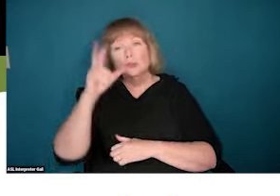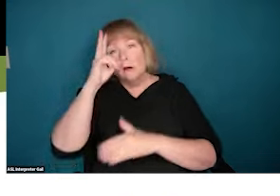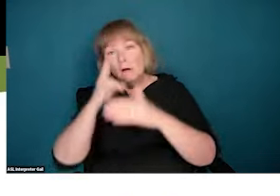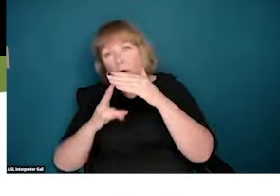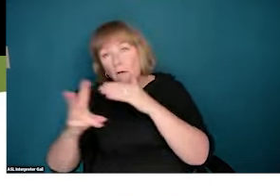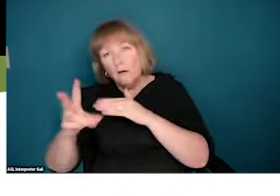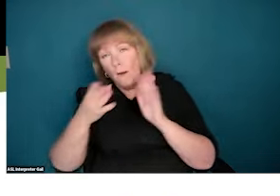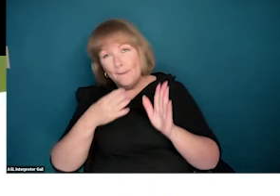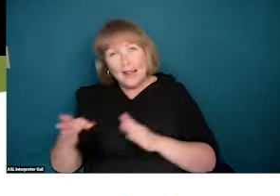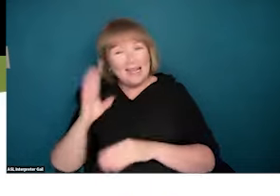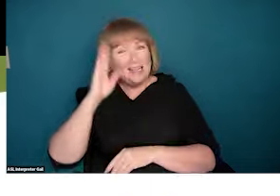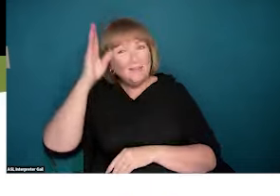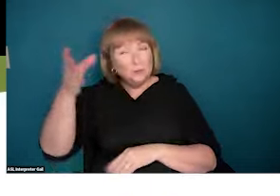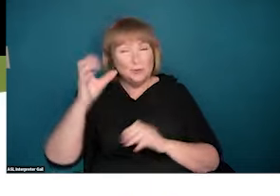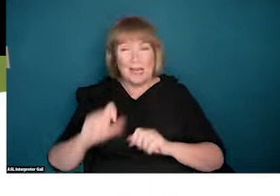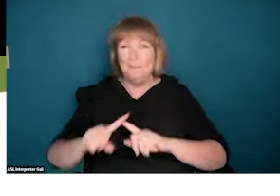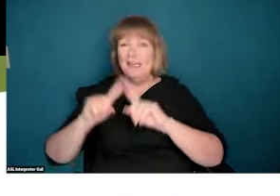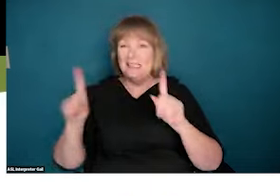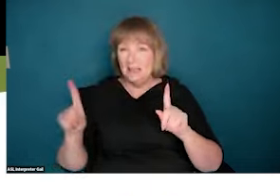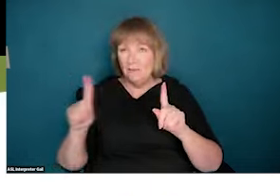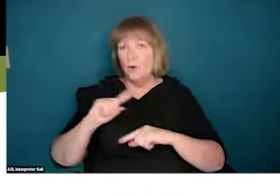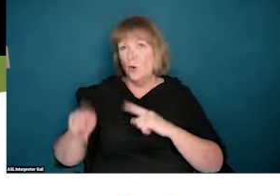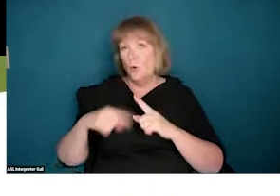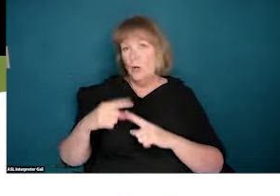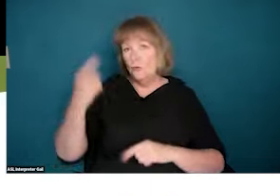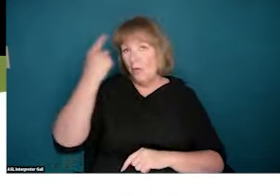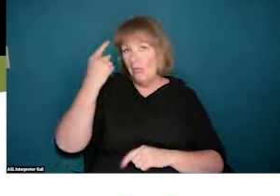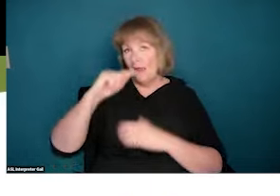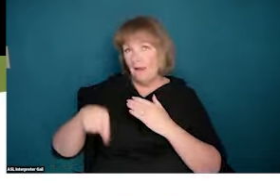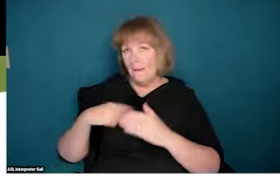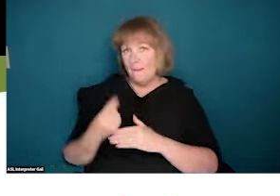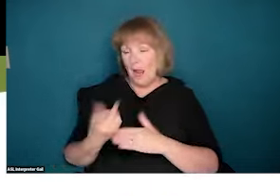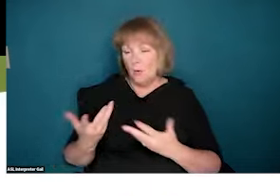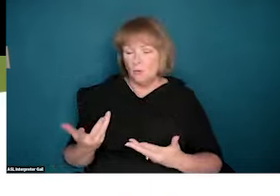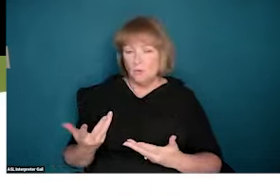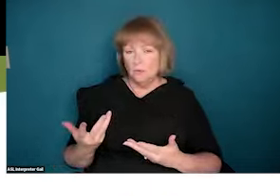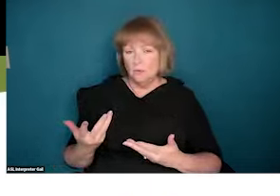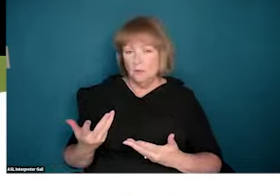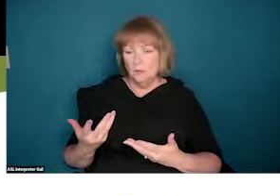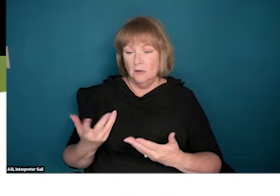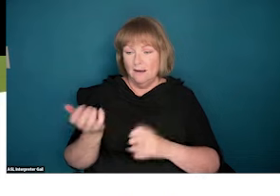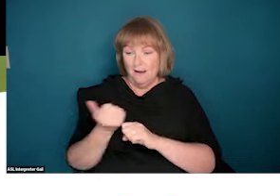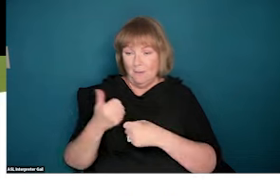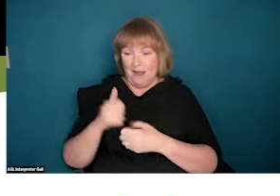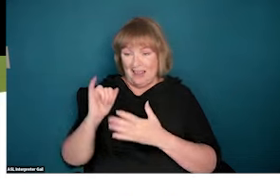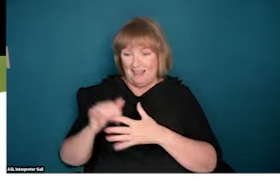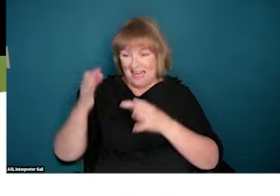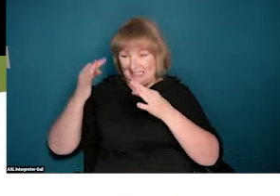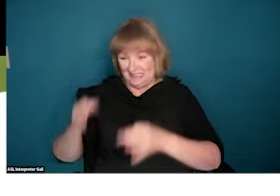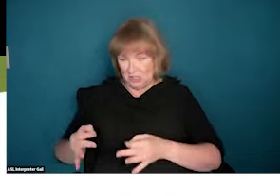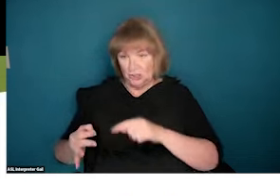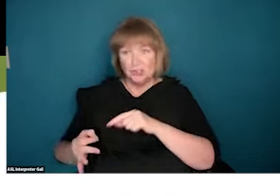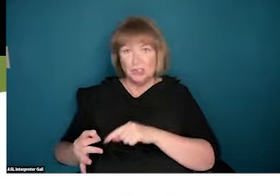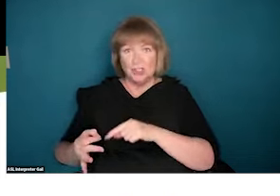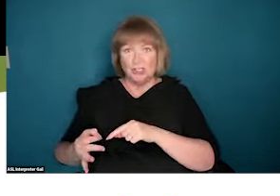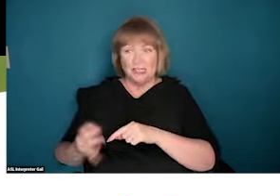puede revisitar, que pueden rediscutir. Muchas veces las discusiones de decisiones futuras empiezan a